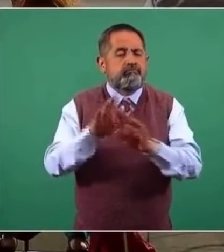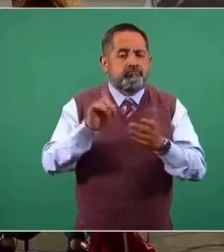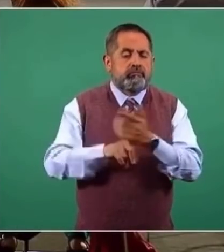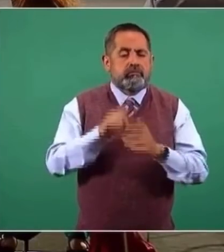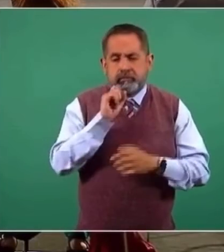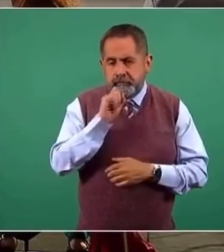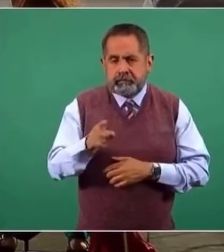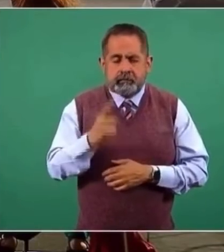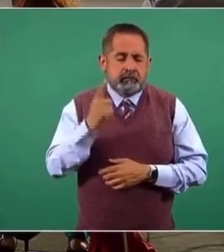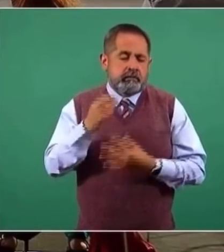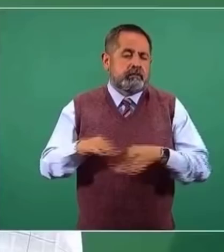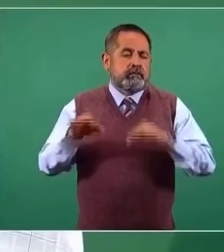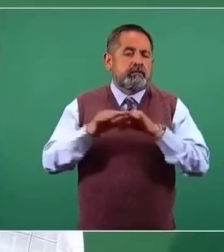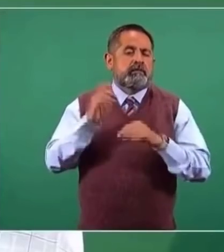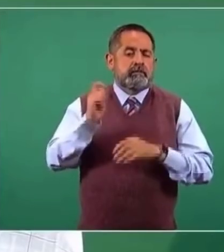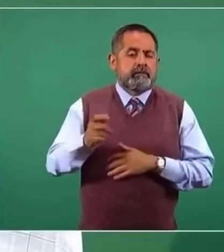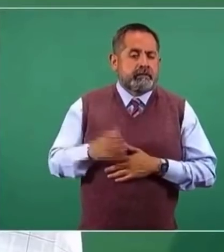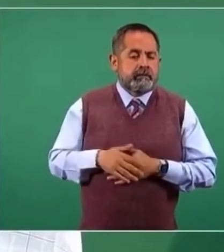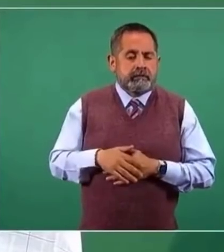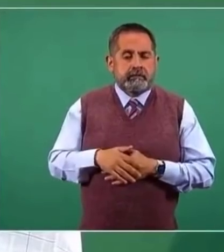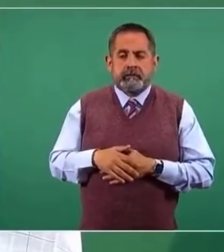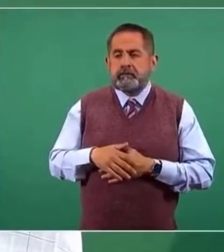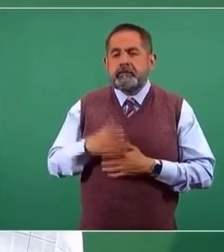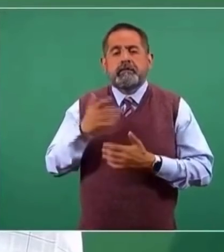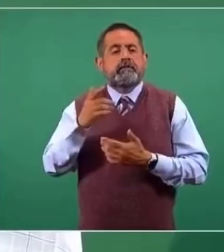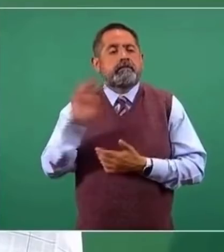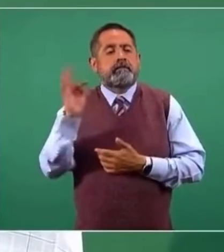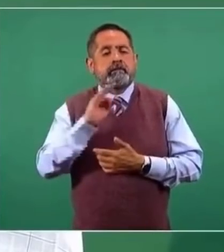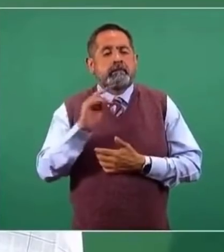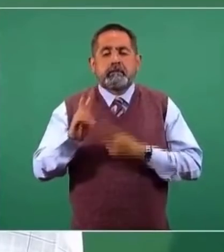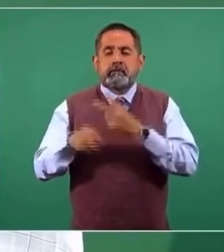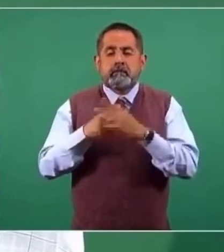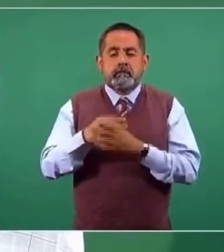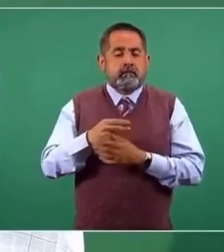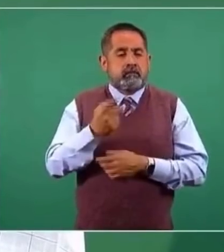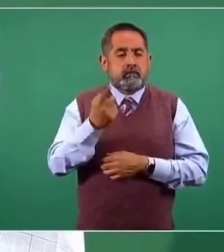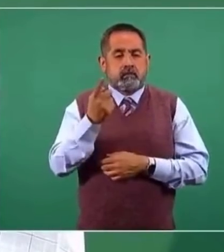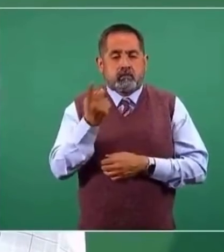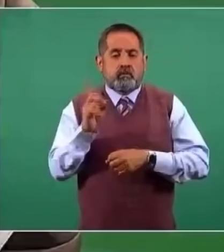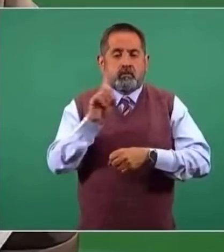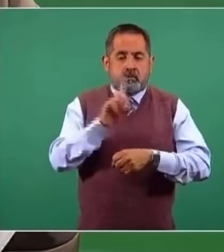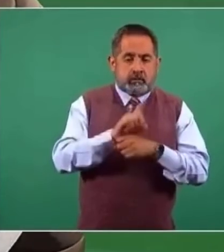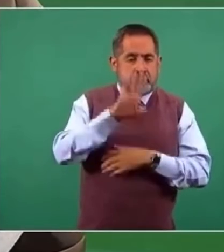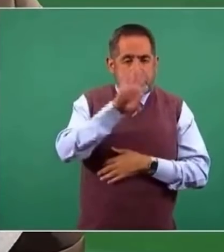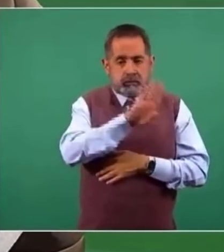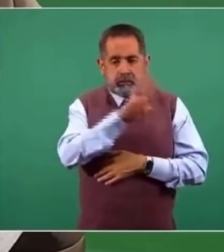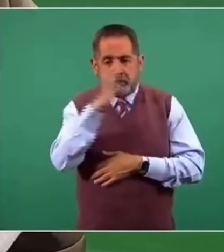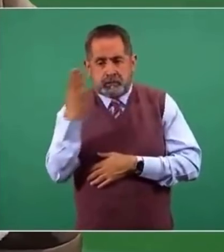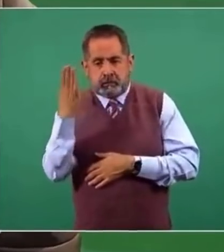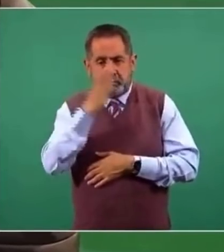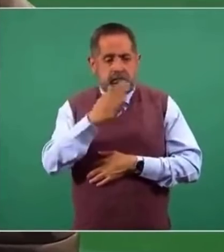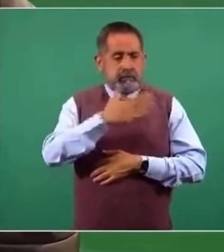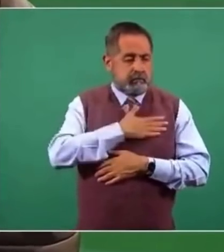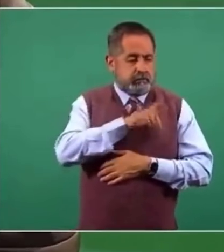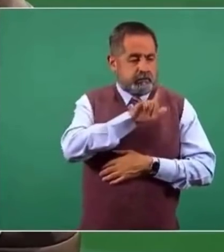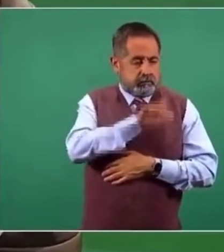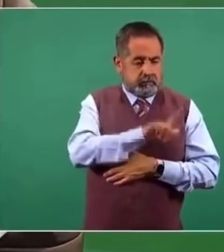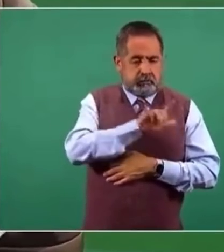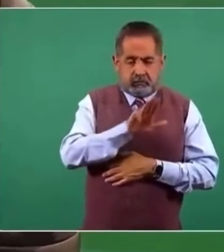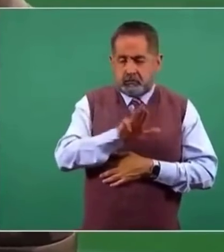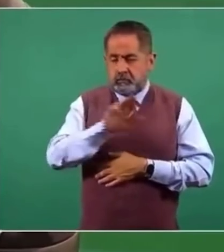por ejemplo, destacamos este hecho de la asistencia secuenciada. Lunes y miércoles va un